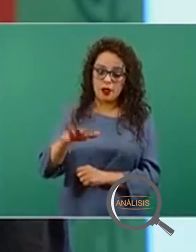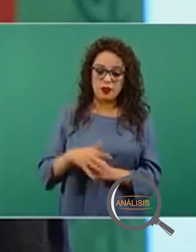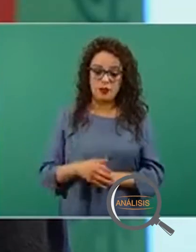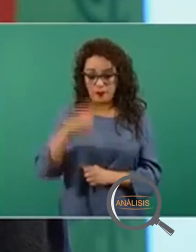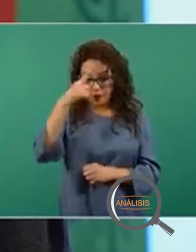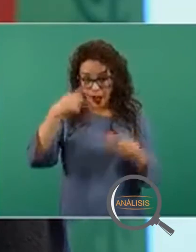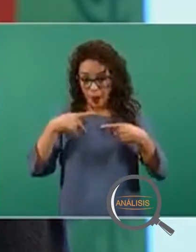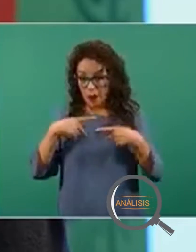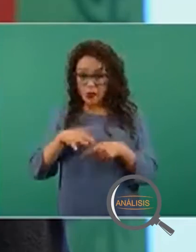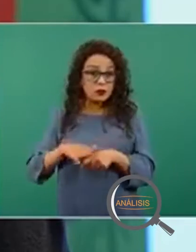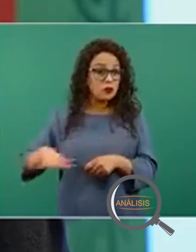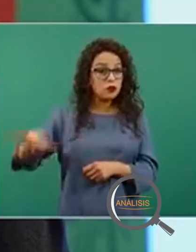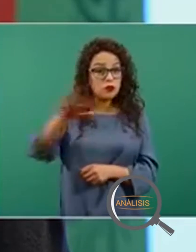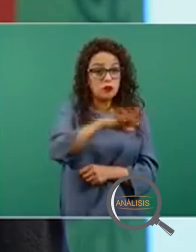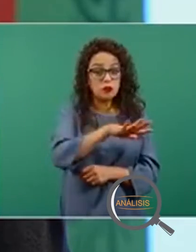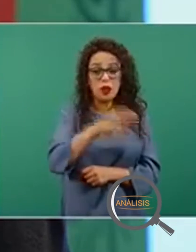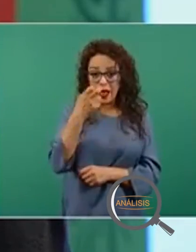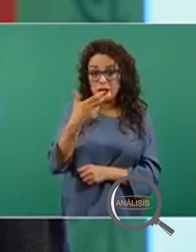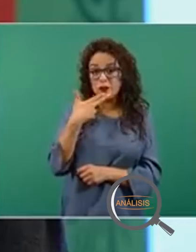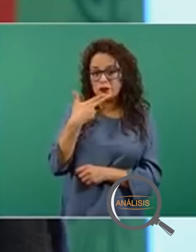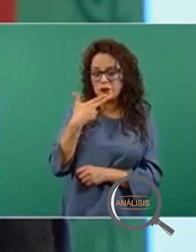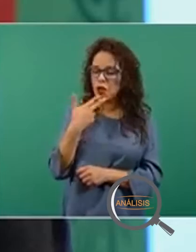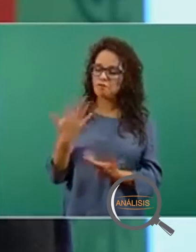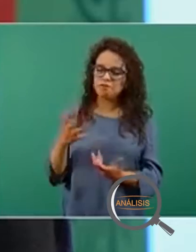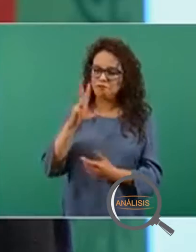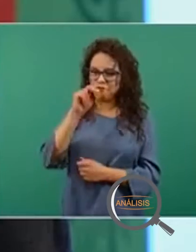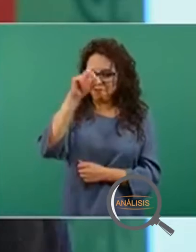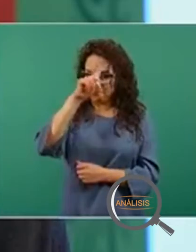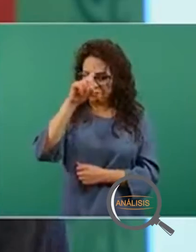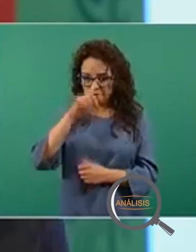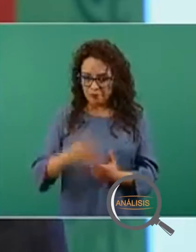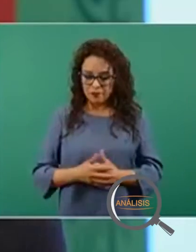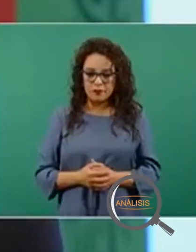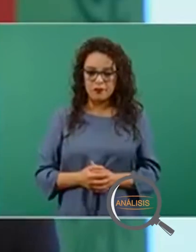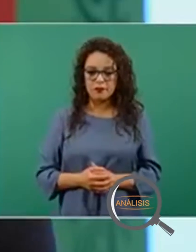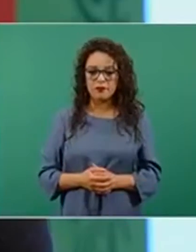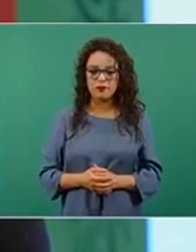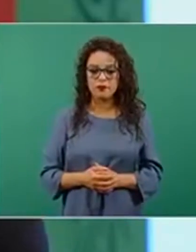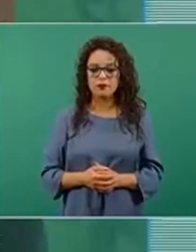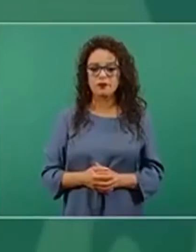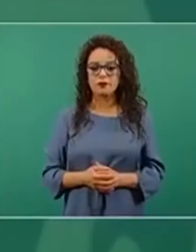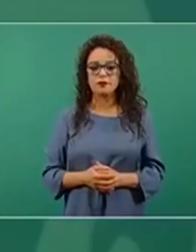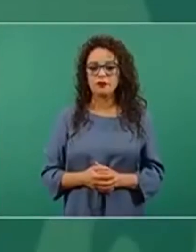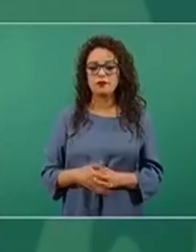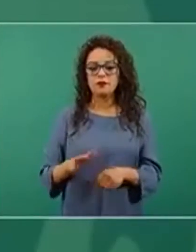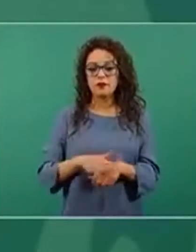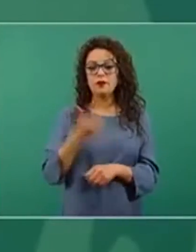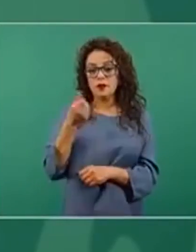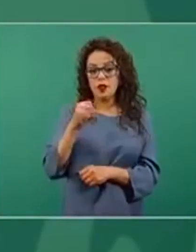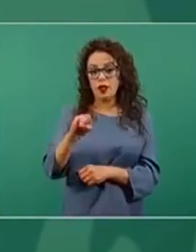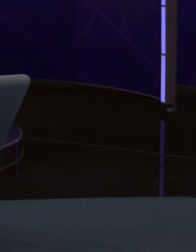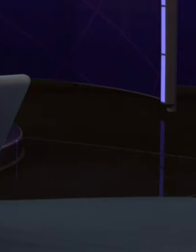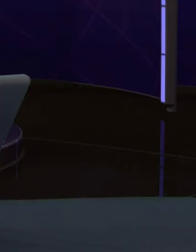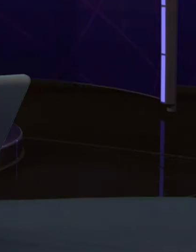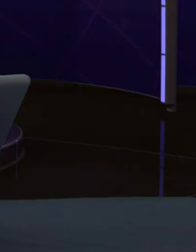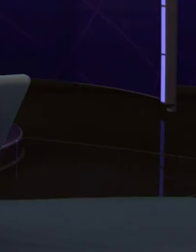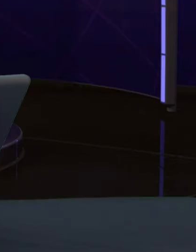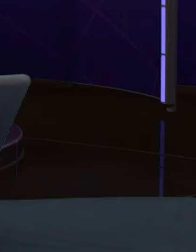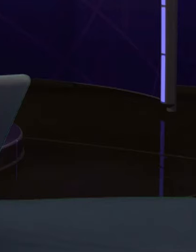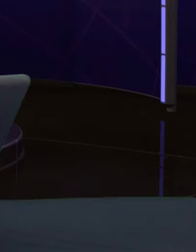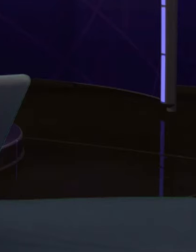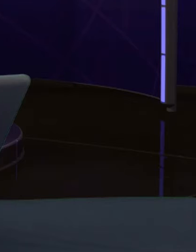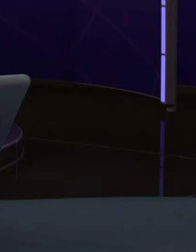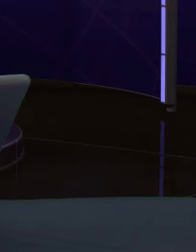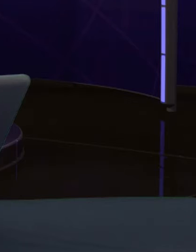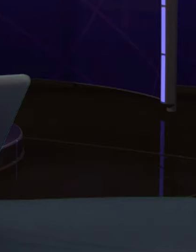utilizar este tipo de elementos y, bueno, de esta manera también estaríamos contribuyendo a evitar el desperdicio. La protección en